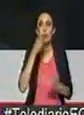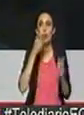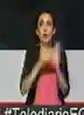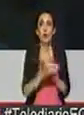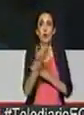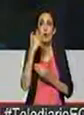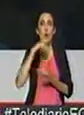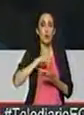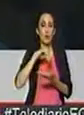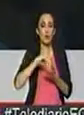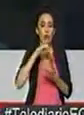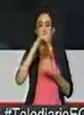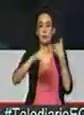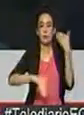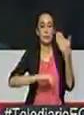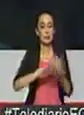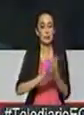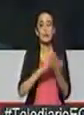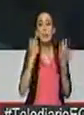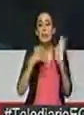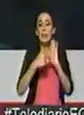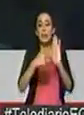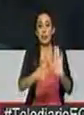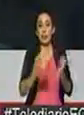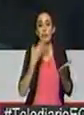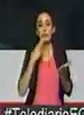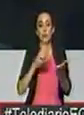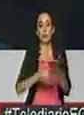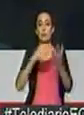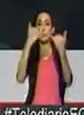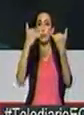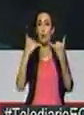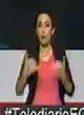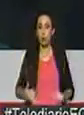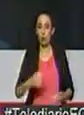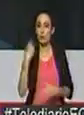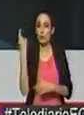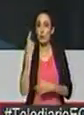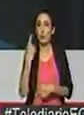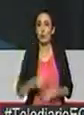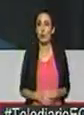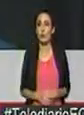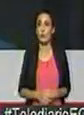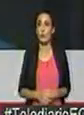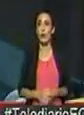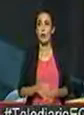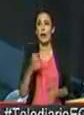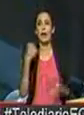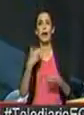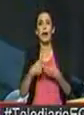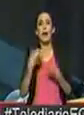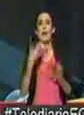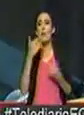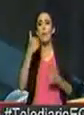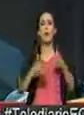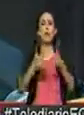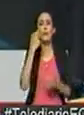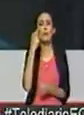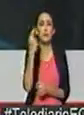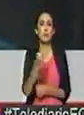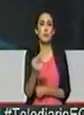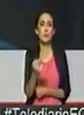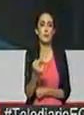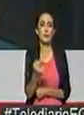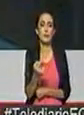de que salga por escrito la notificación de la sentencia. El día de hoy día fue simplemente oral. Las agravantes dicen que es haber cometido